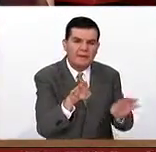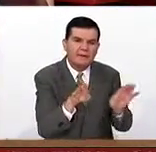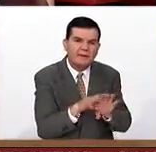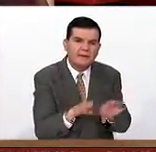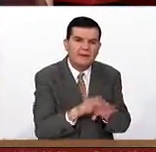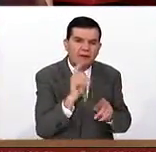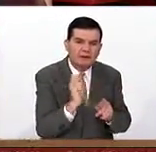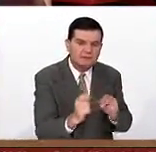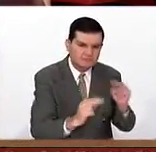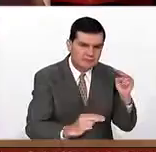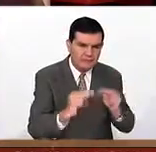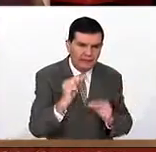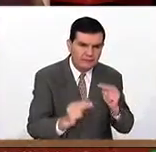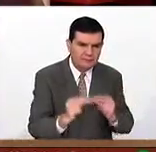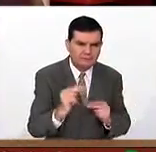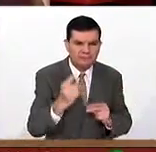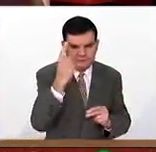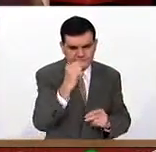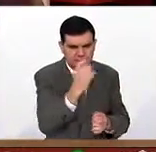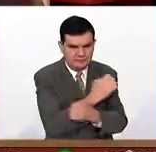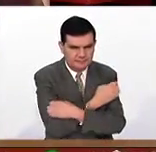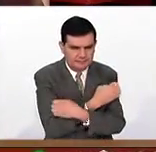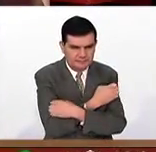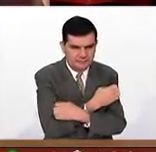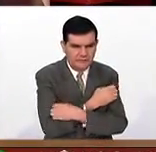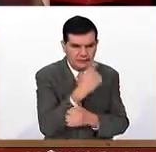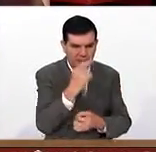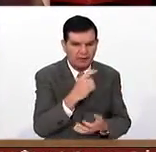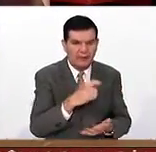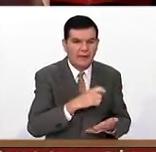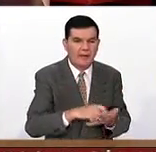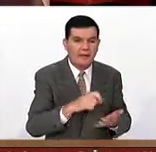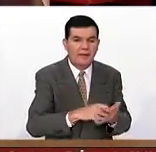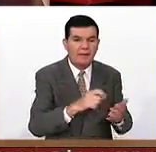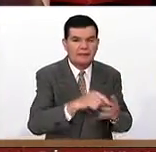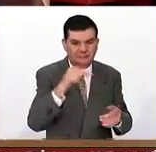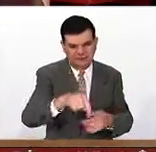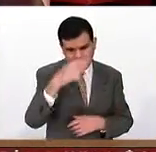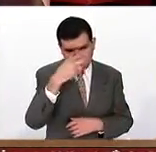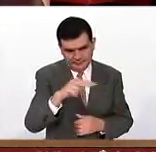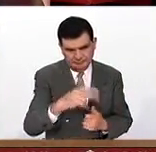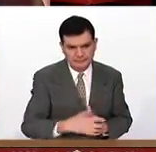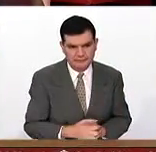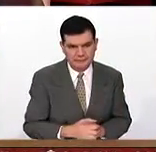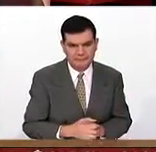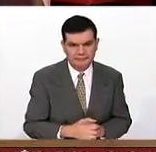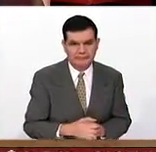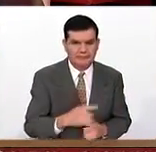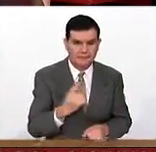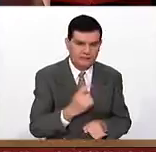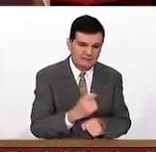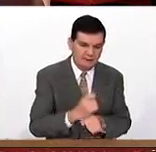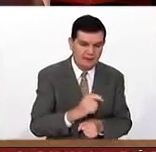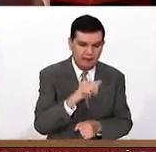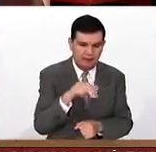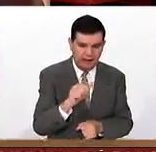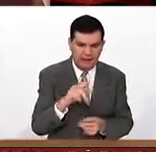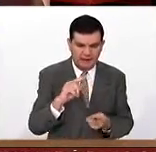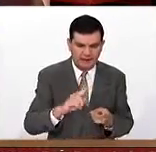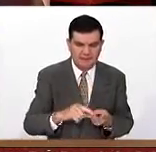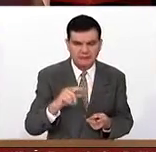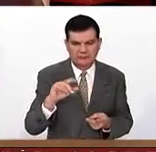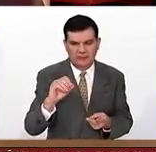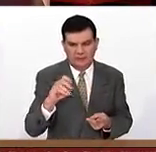el nivel de educativo respecto al consumo de los mexicanos buenos días primero que nada anacristina omar